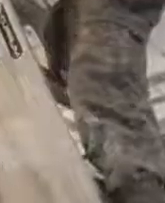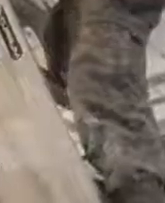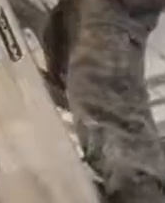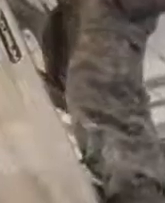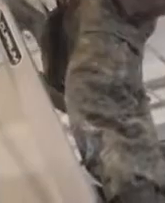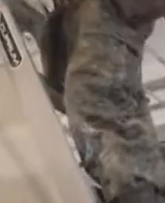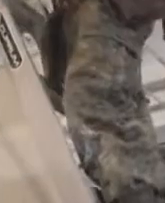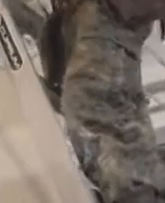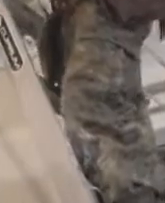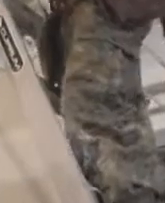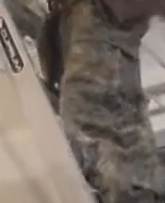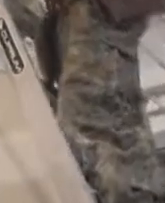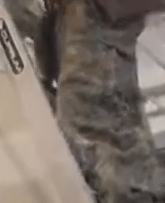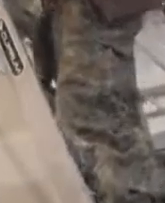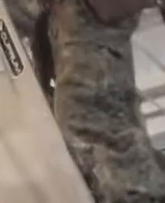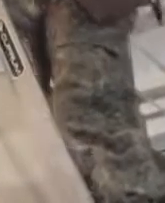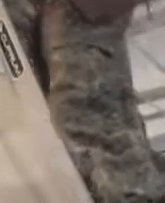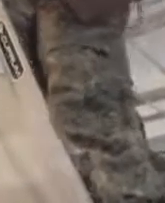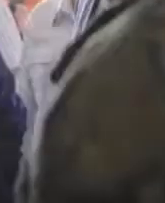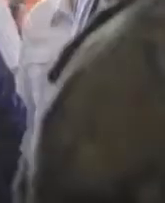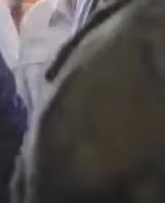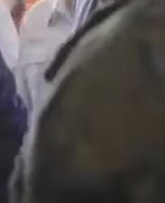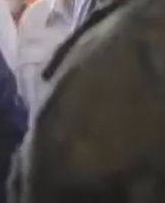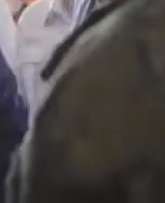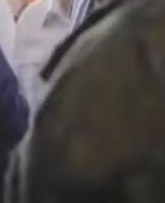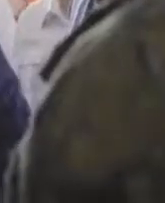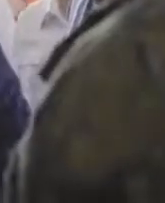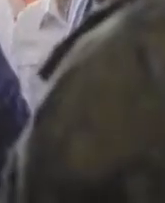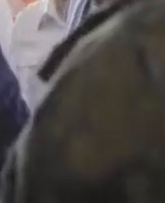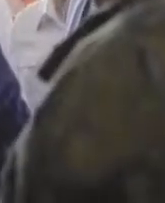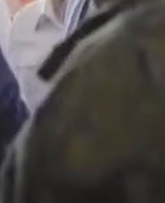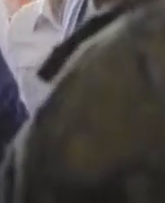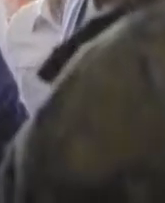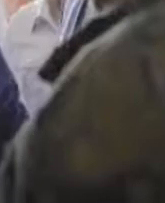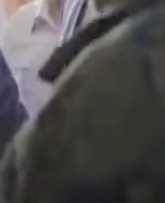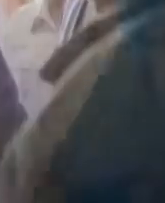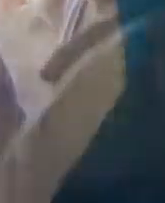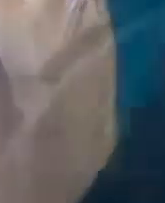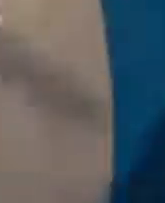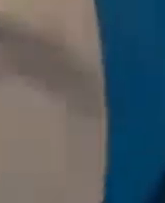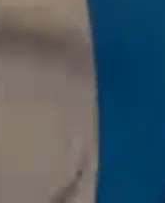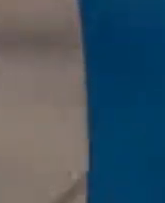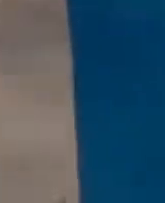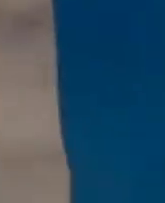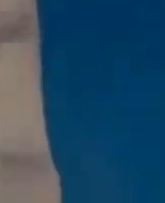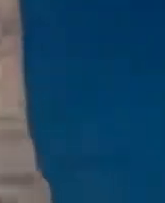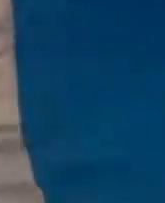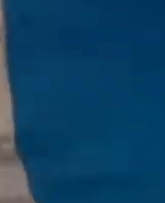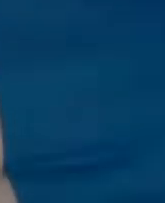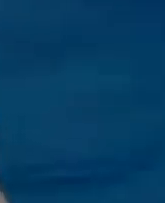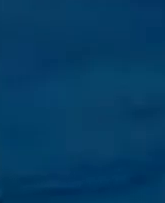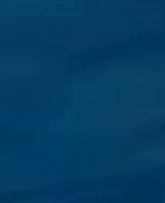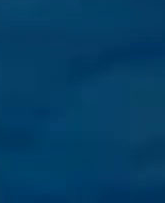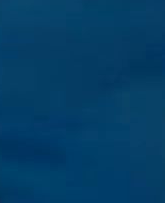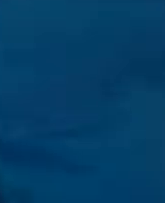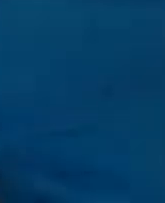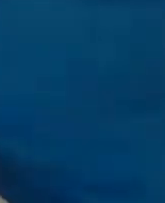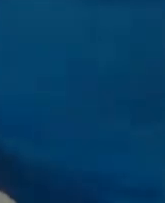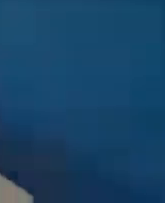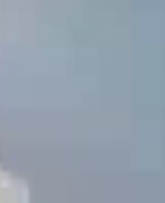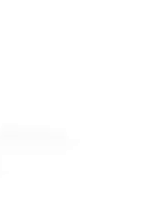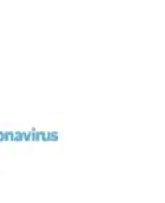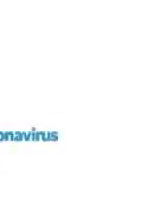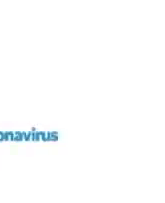habíamos imaginado, de lograr cosas extraordinarias, de sentirnos orgullosos de ser